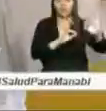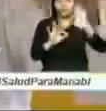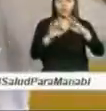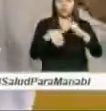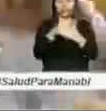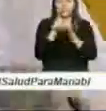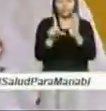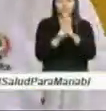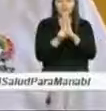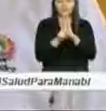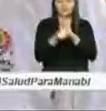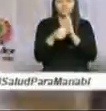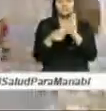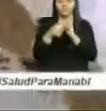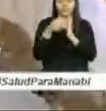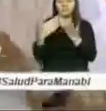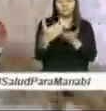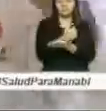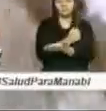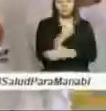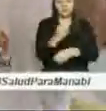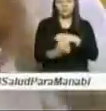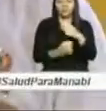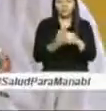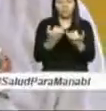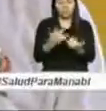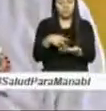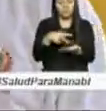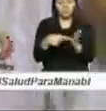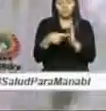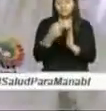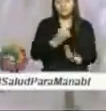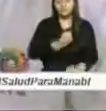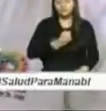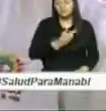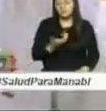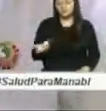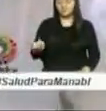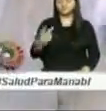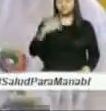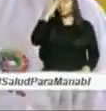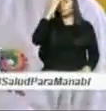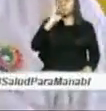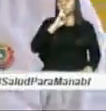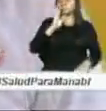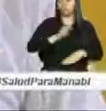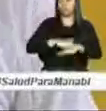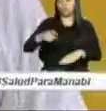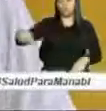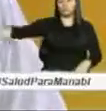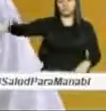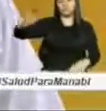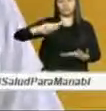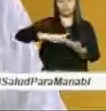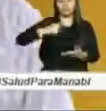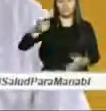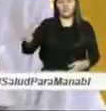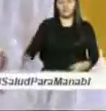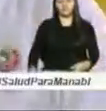renta, ahora será esta fórmula y ahora sí van a pagar impuestos, señores. Pero fue en respuesta a la evasión generalizada que